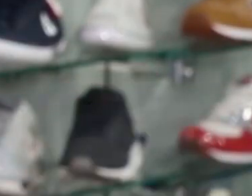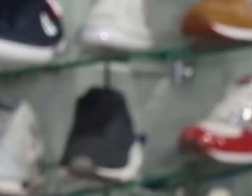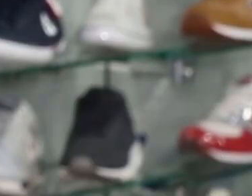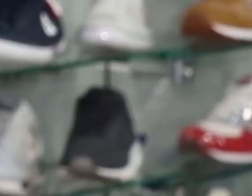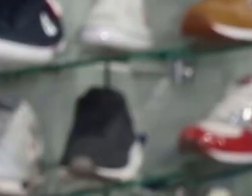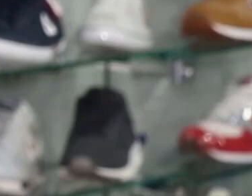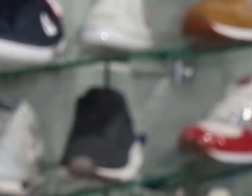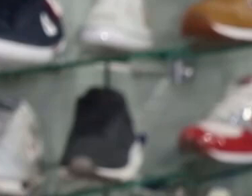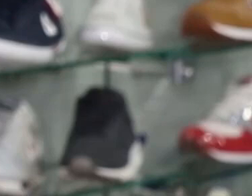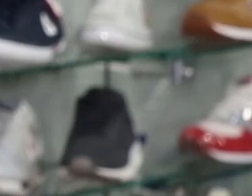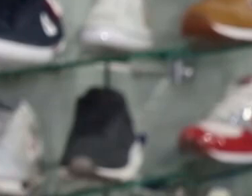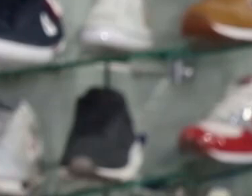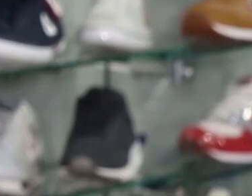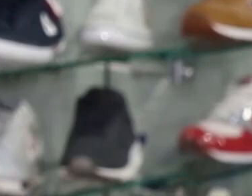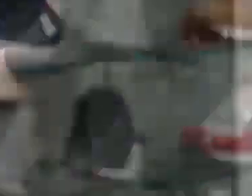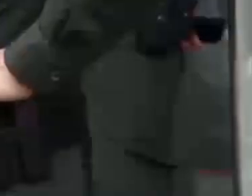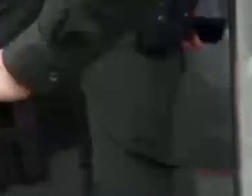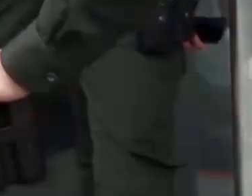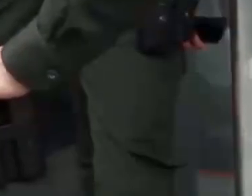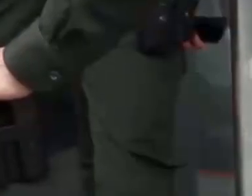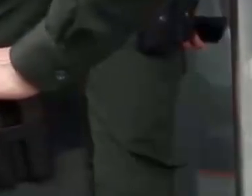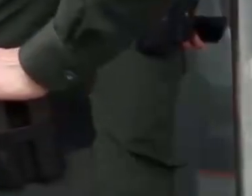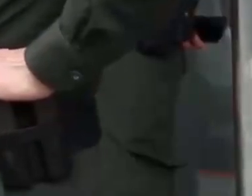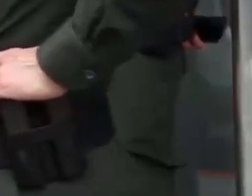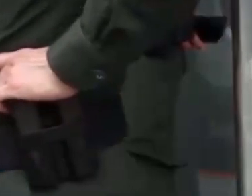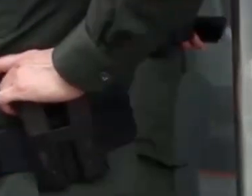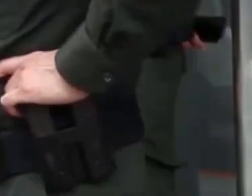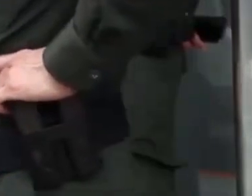una excelente herramienta para ayudarnos a nosotros.